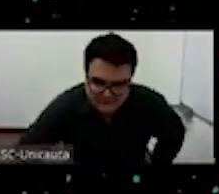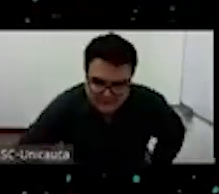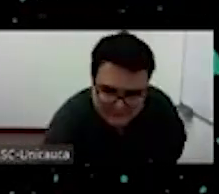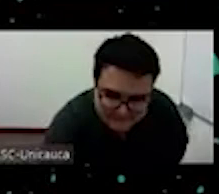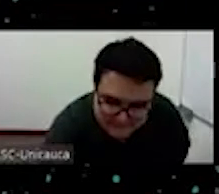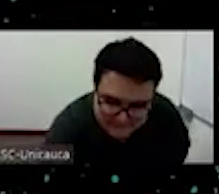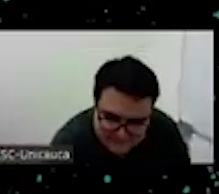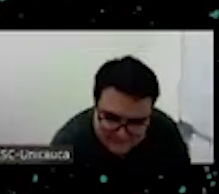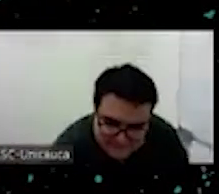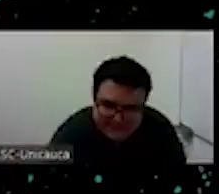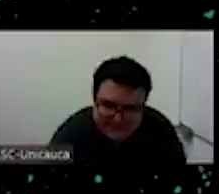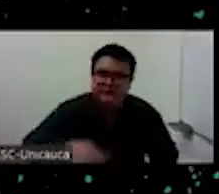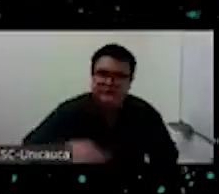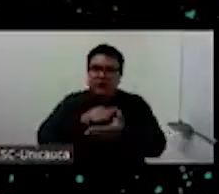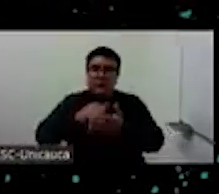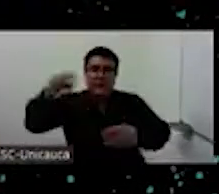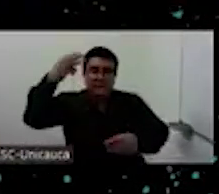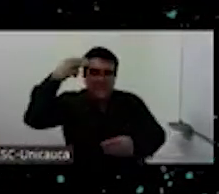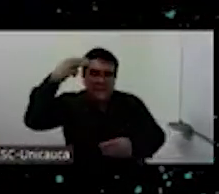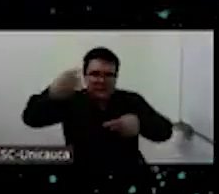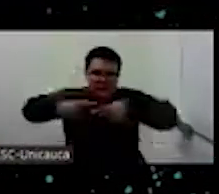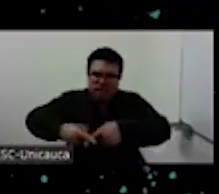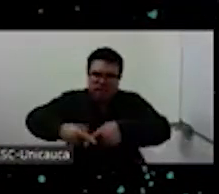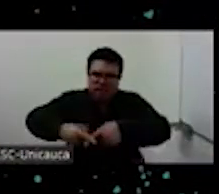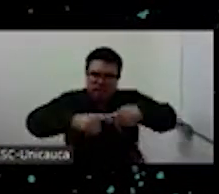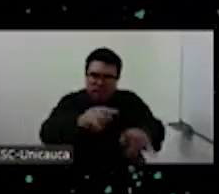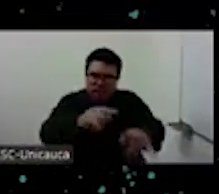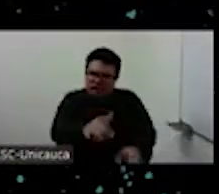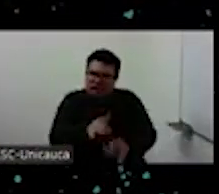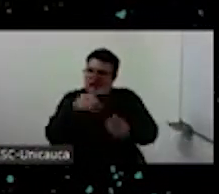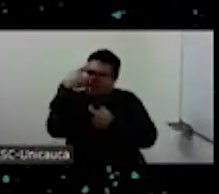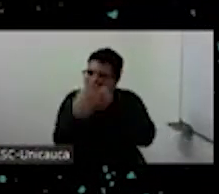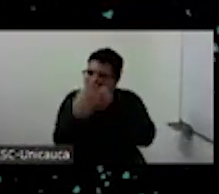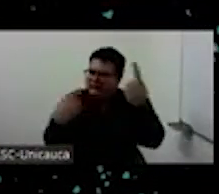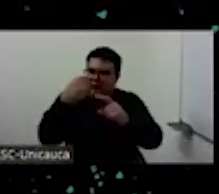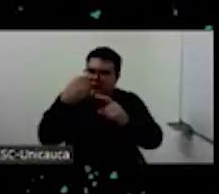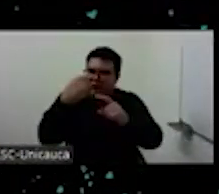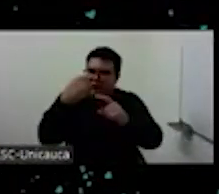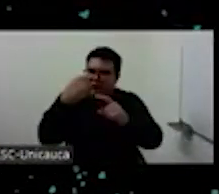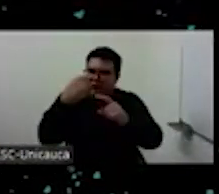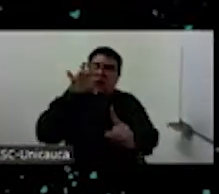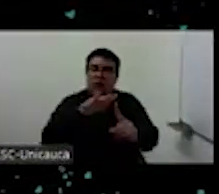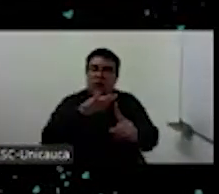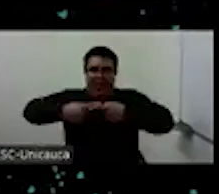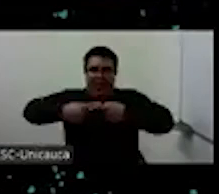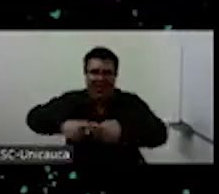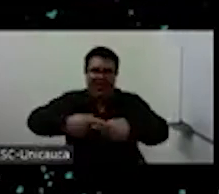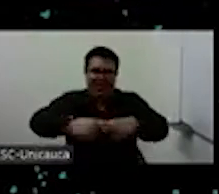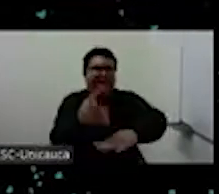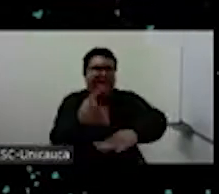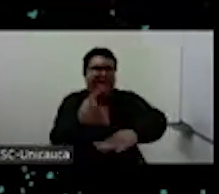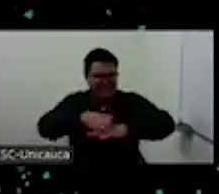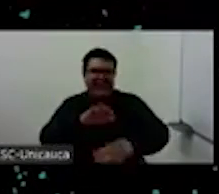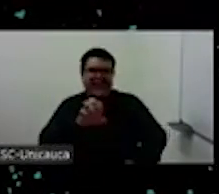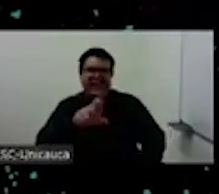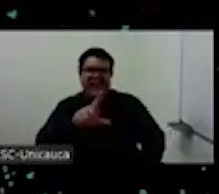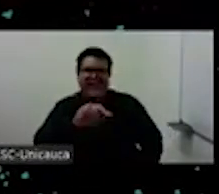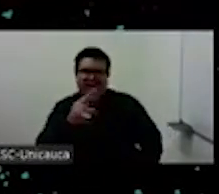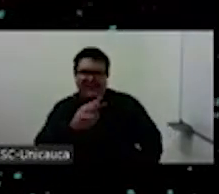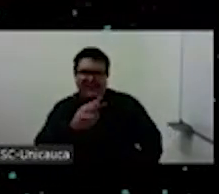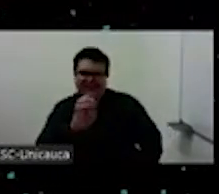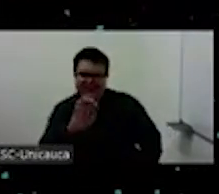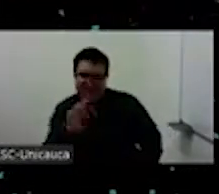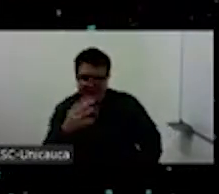recrear alrededor de espacios del tejido como posibles anclas, como lo dice Elizabeth Jelly, para